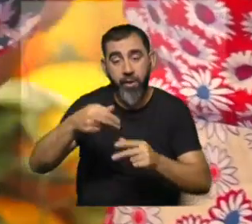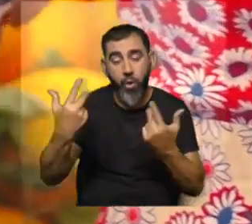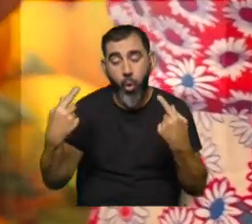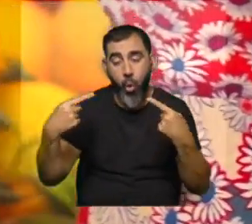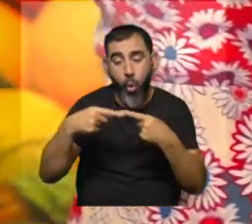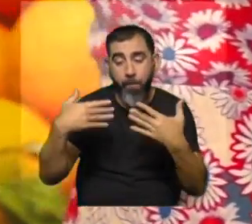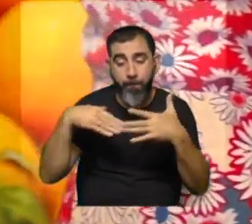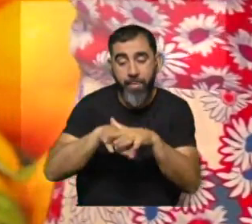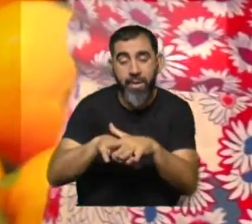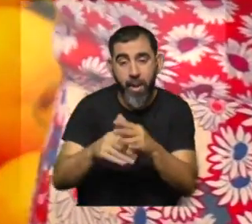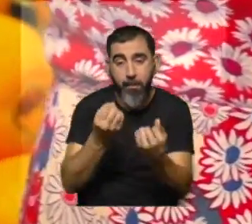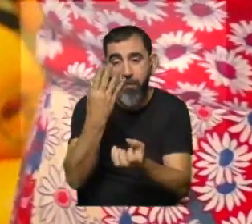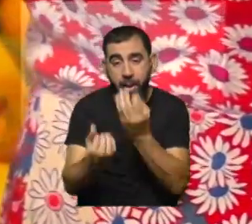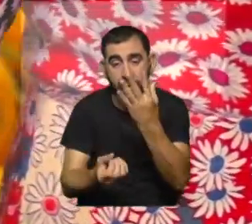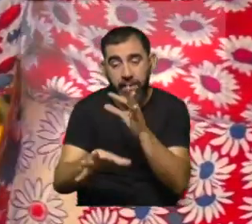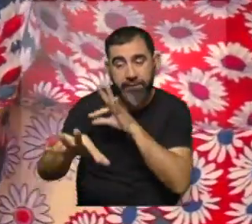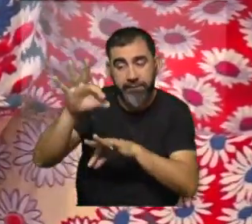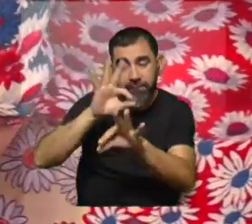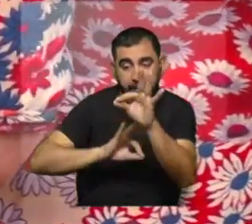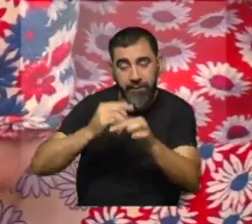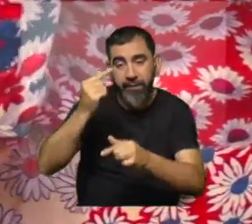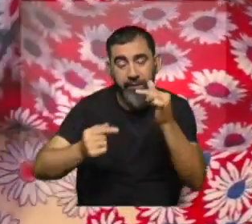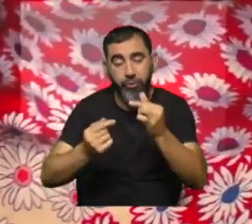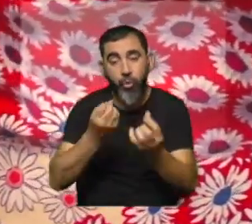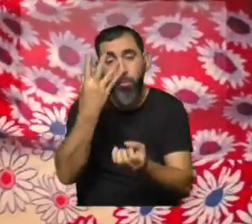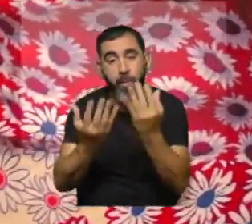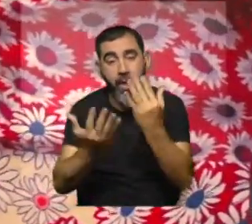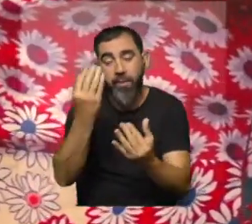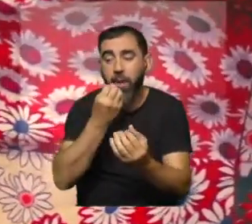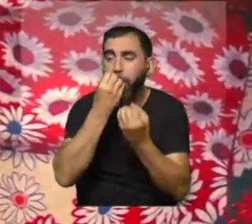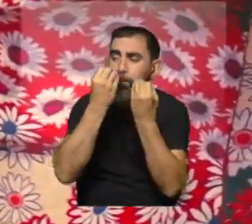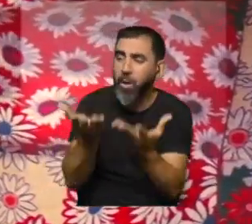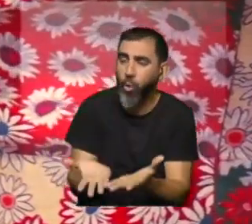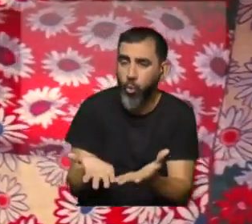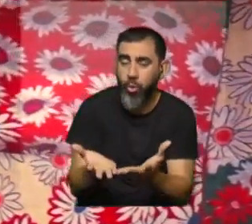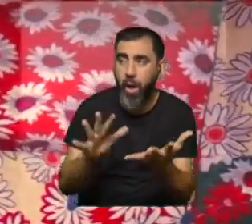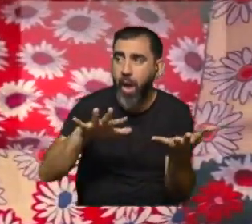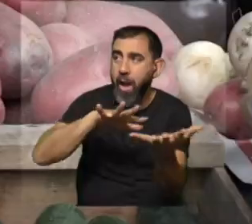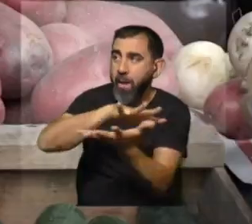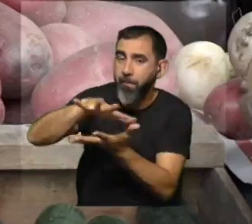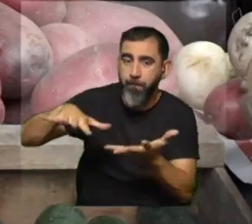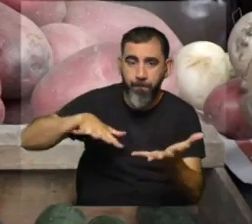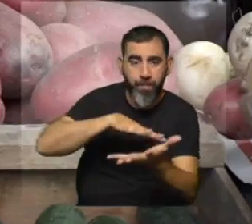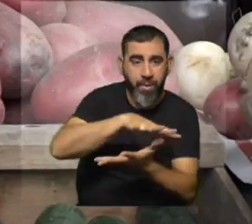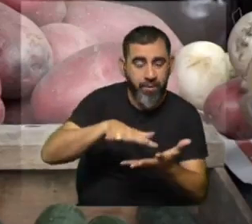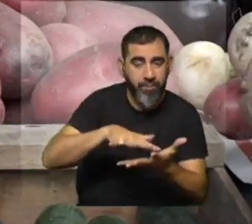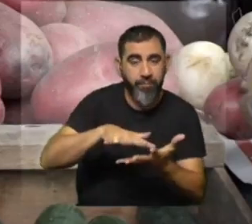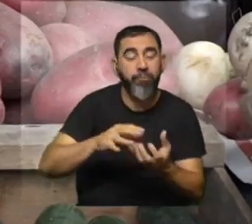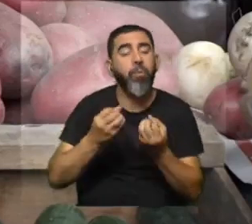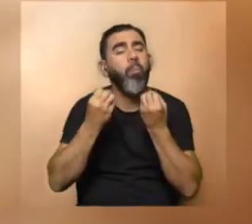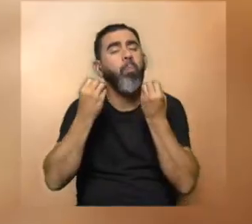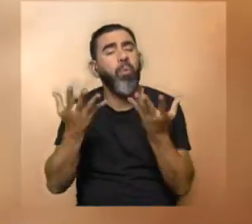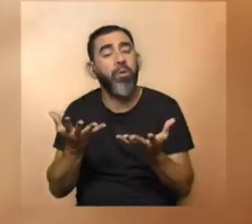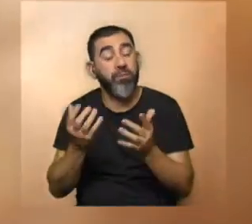hacer selecciones de determinadas plantas que se comportan mejor en determinados ambientes. ¿Y todo eso para qué?